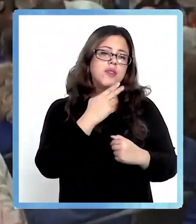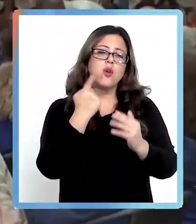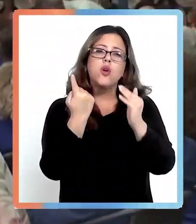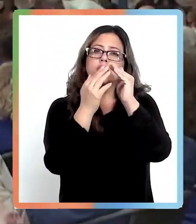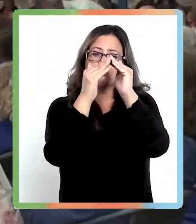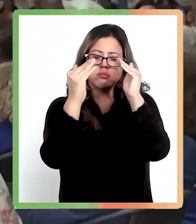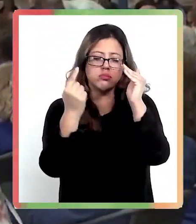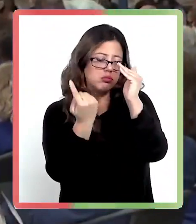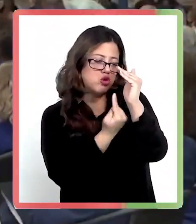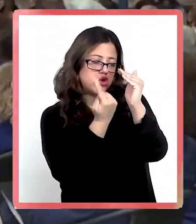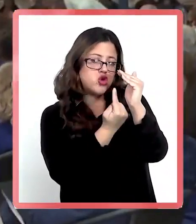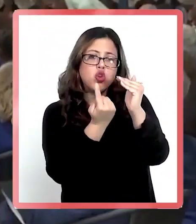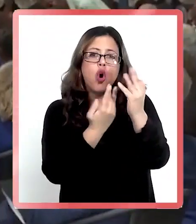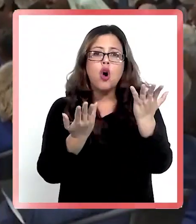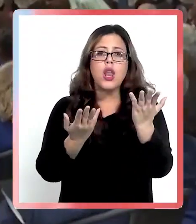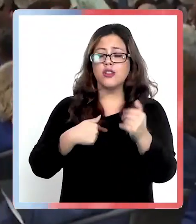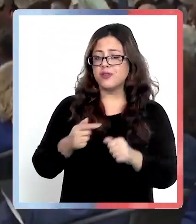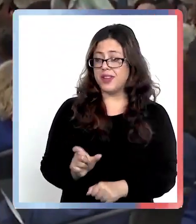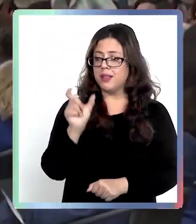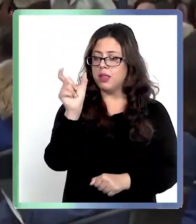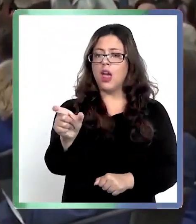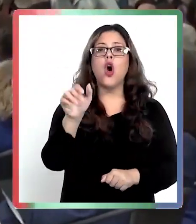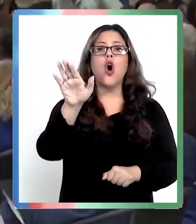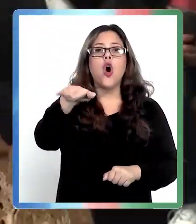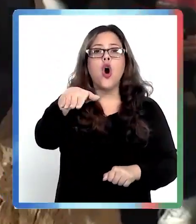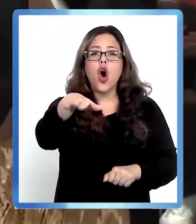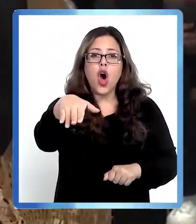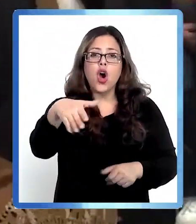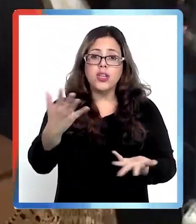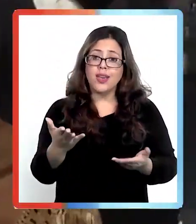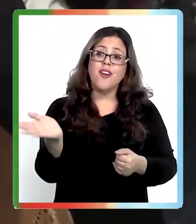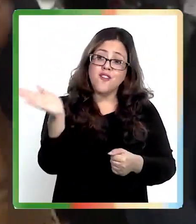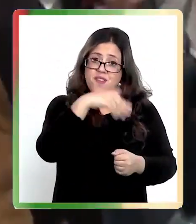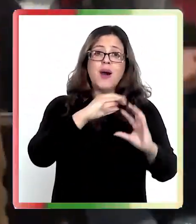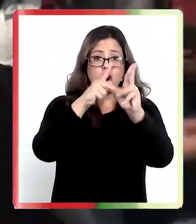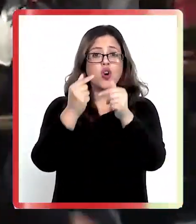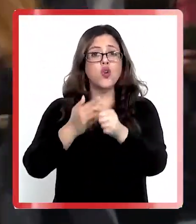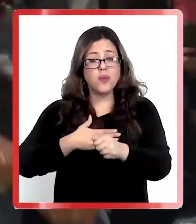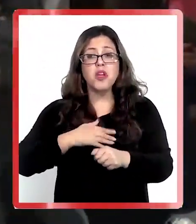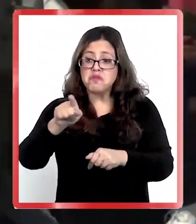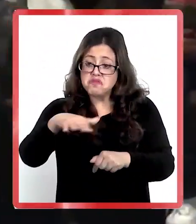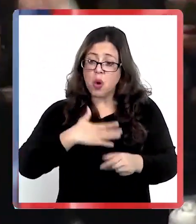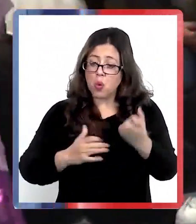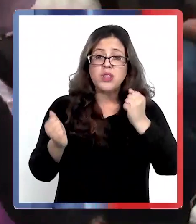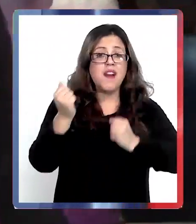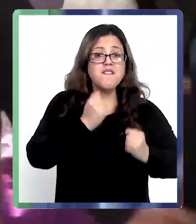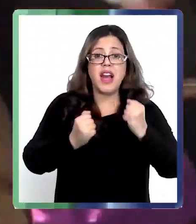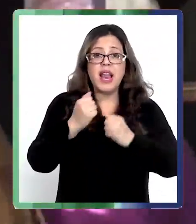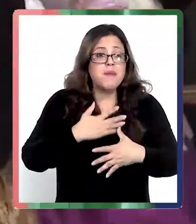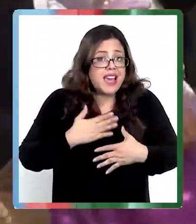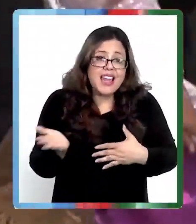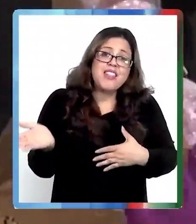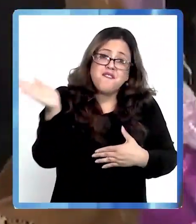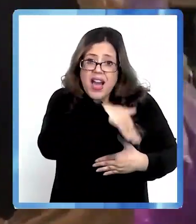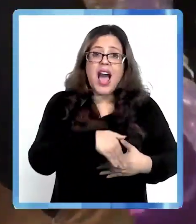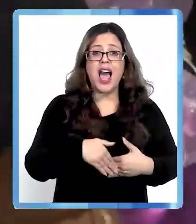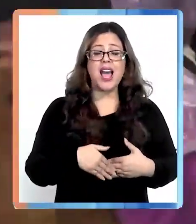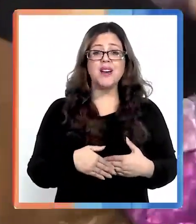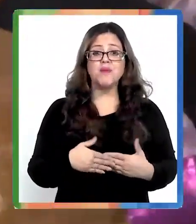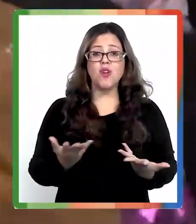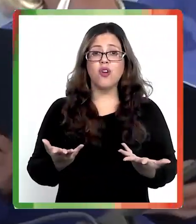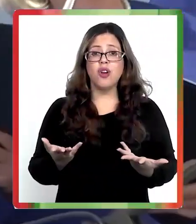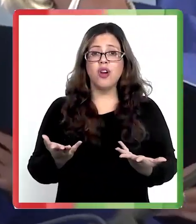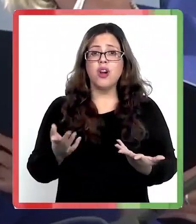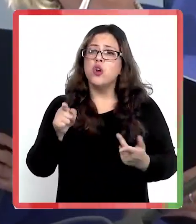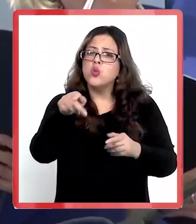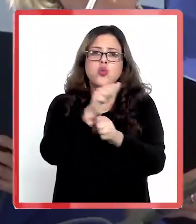vivo sola. Le di una tarjeta, le dije yo, anda mi club, si a ti te gusta bailar, me encanta, anda entonces.